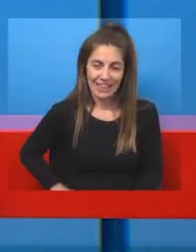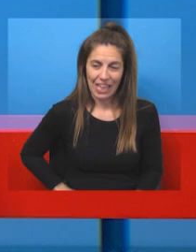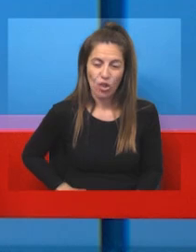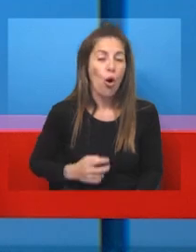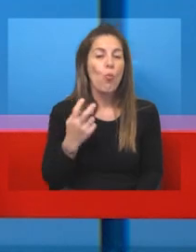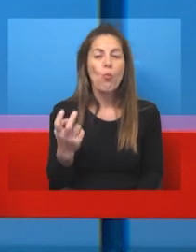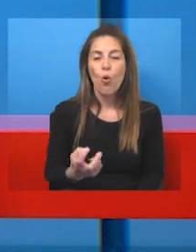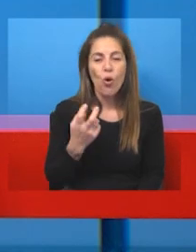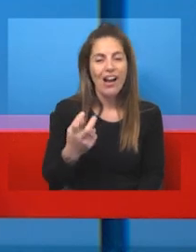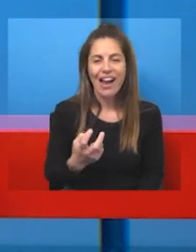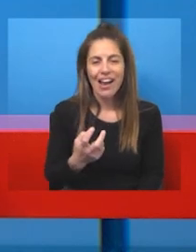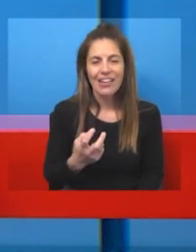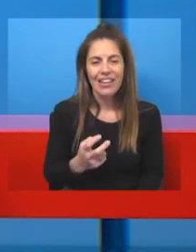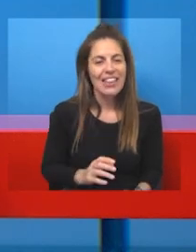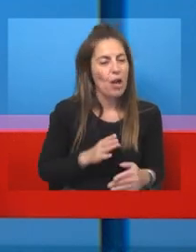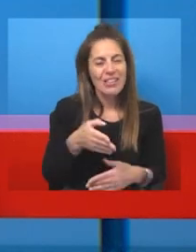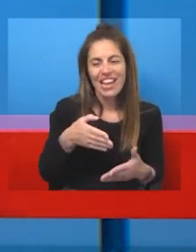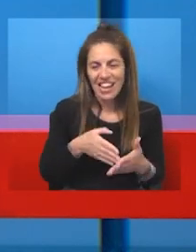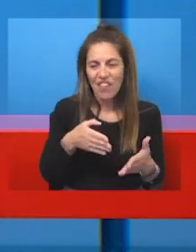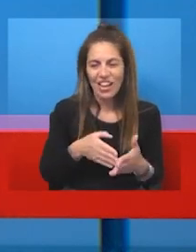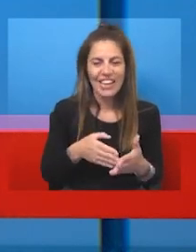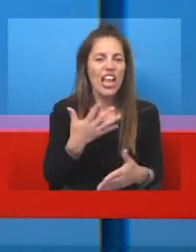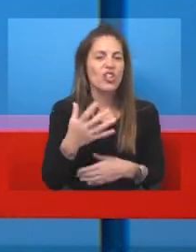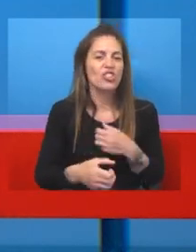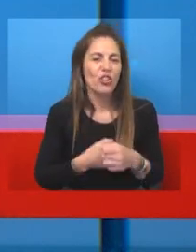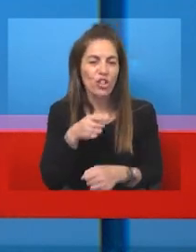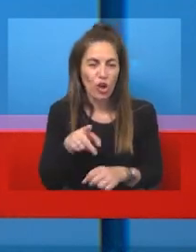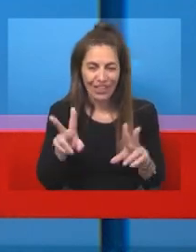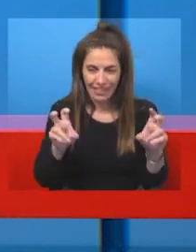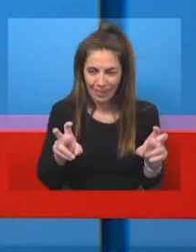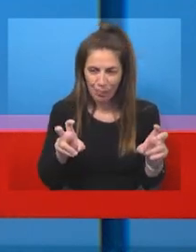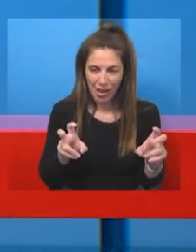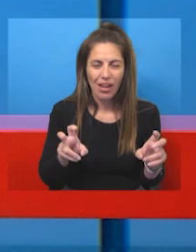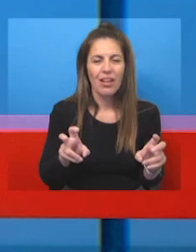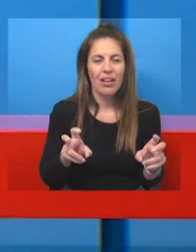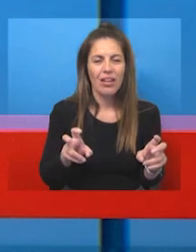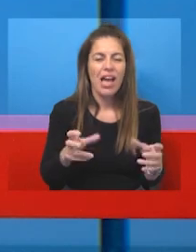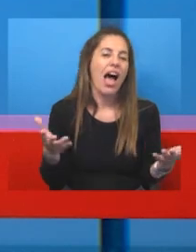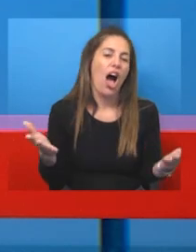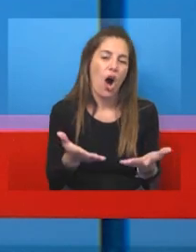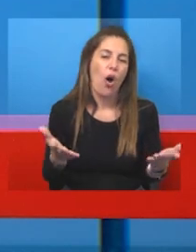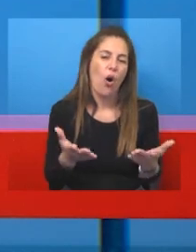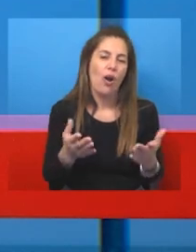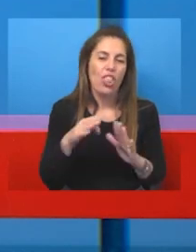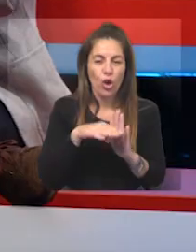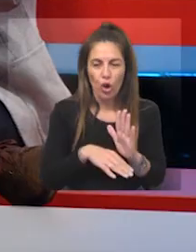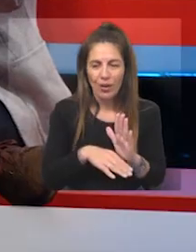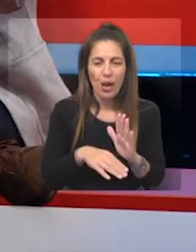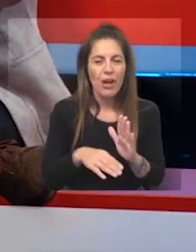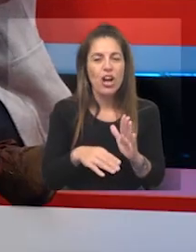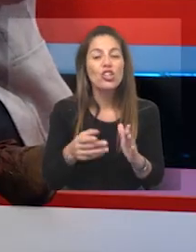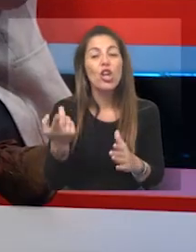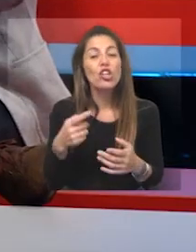intentar traspasar Las barreras quinquenales con este tema eh ahora está en todos los programas yo el otro día